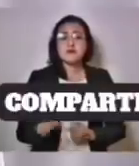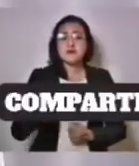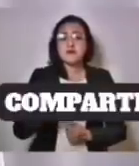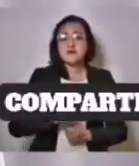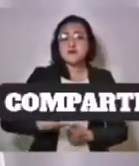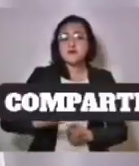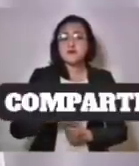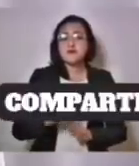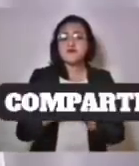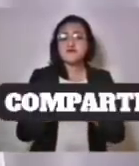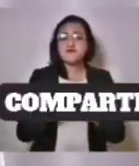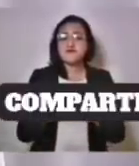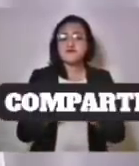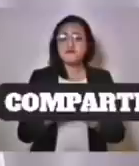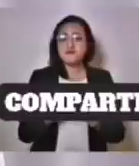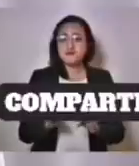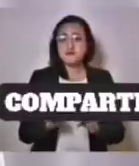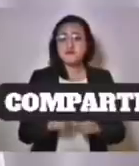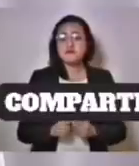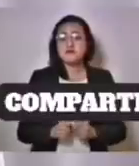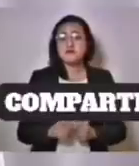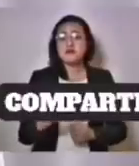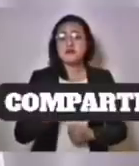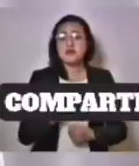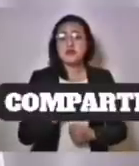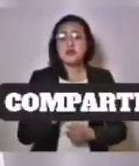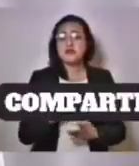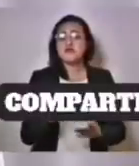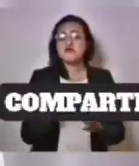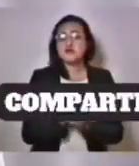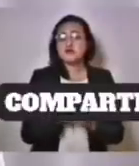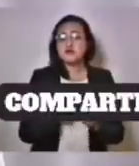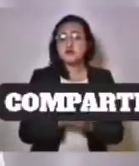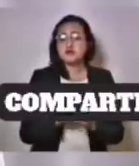administrativas y tomen cursos de capacitación,